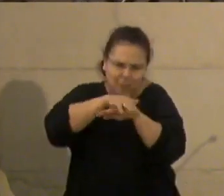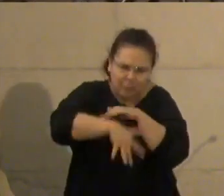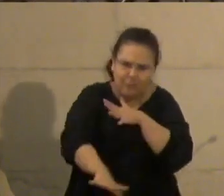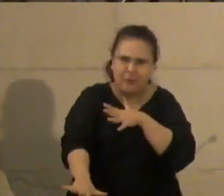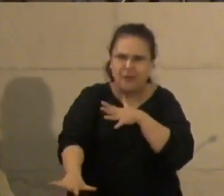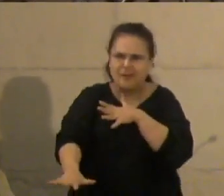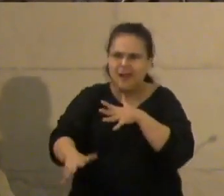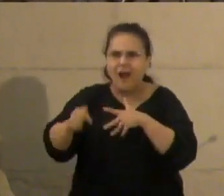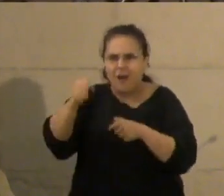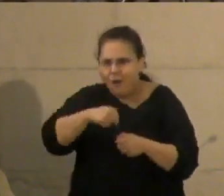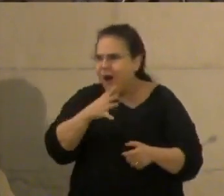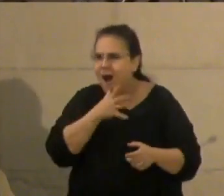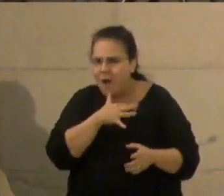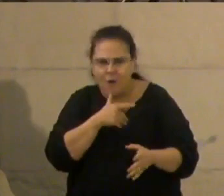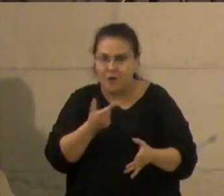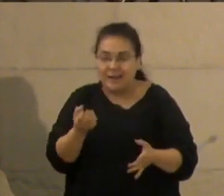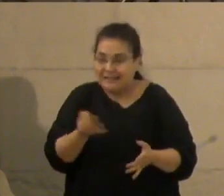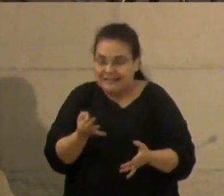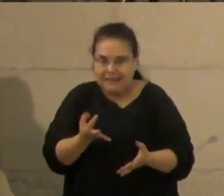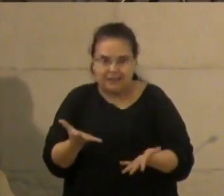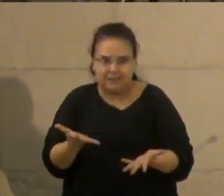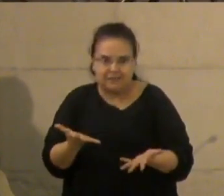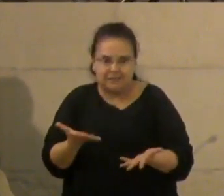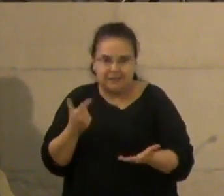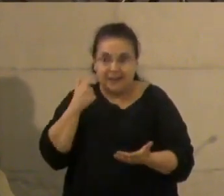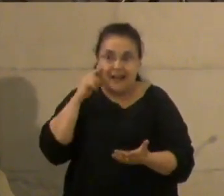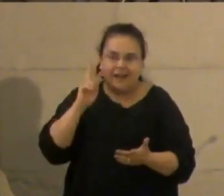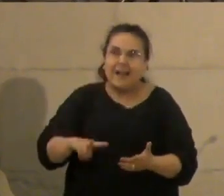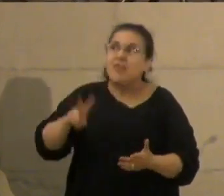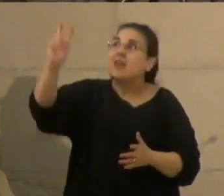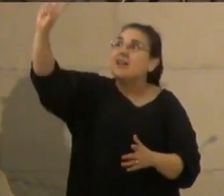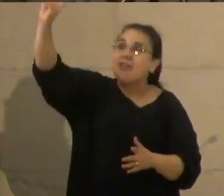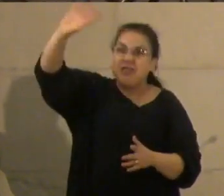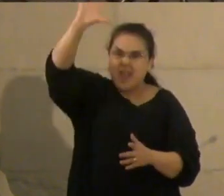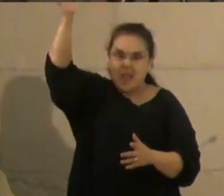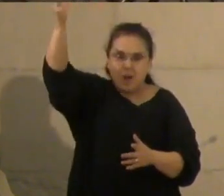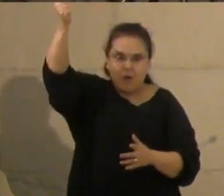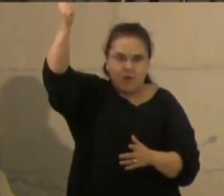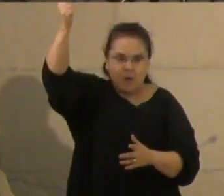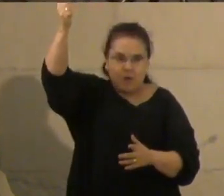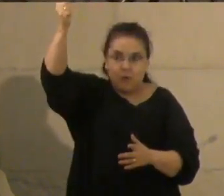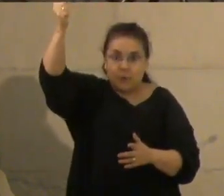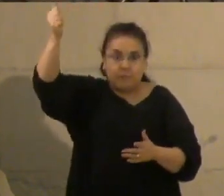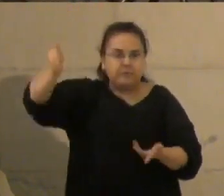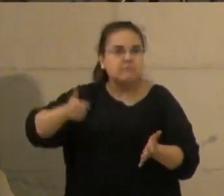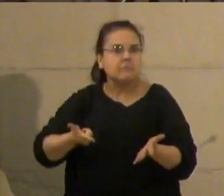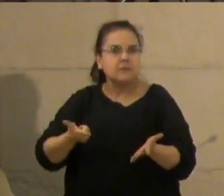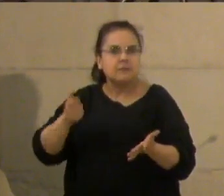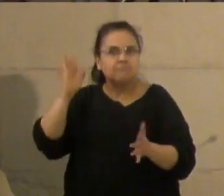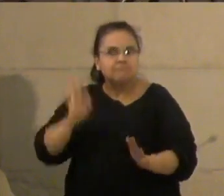mundo, ayudar a ver la realidad desde el cielo. Eso supondrá purificar la imagen de Dios, es